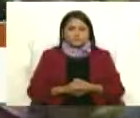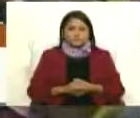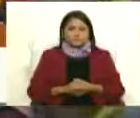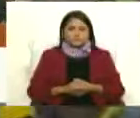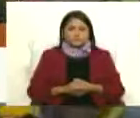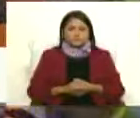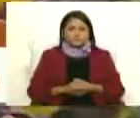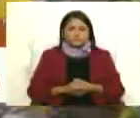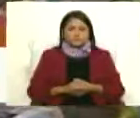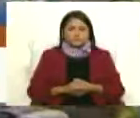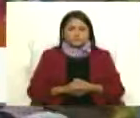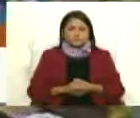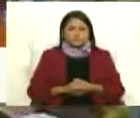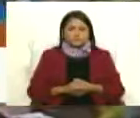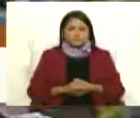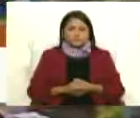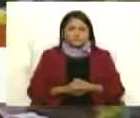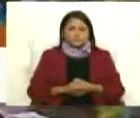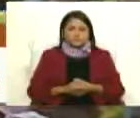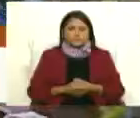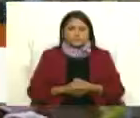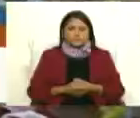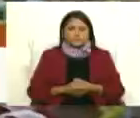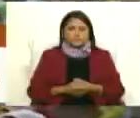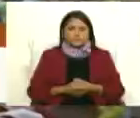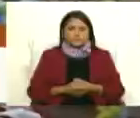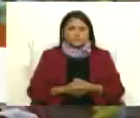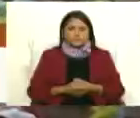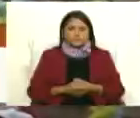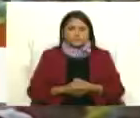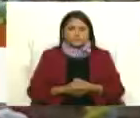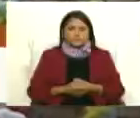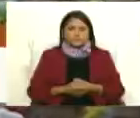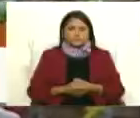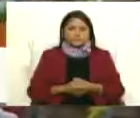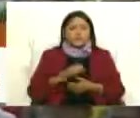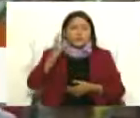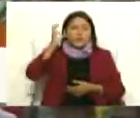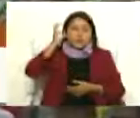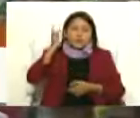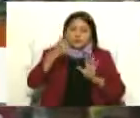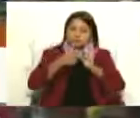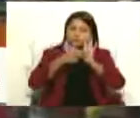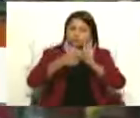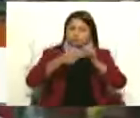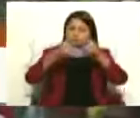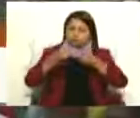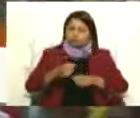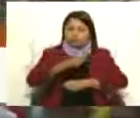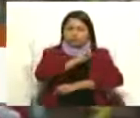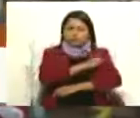Bueno, así está pues, las mujeres dando un paso al frente.